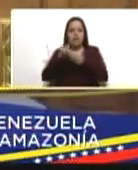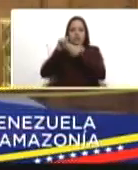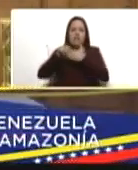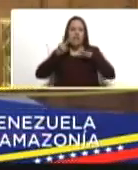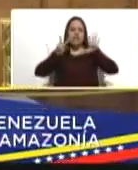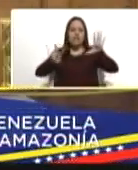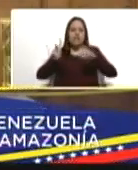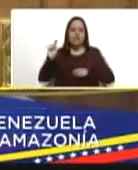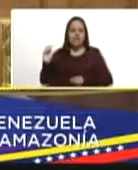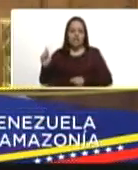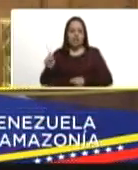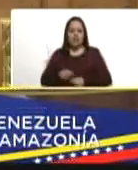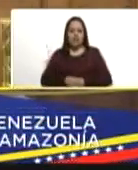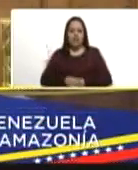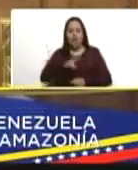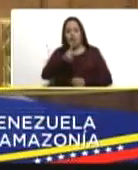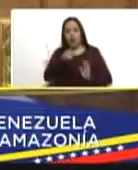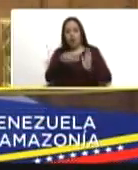7t